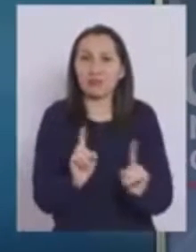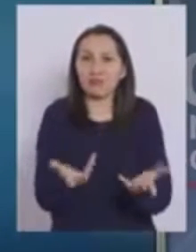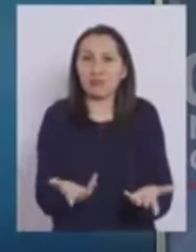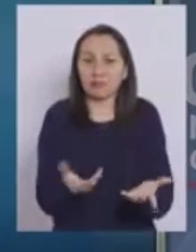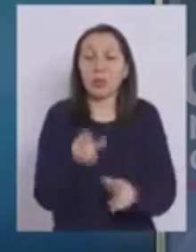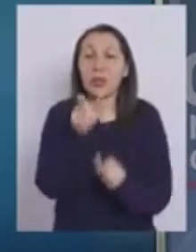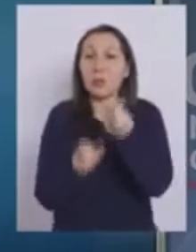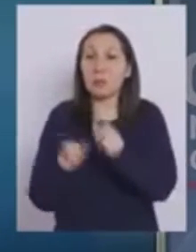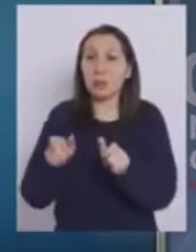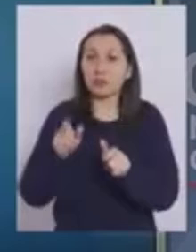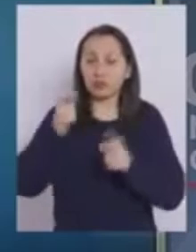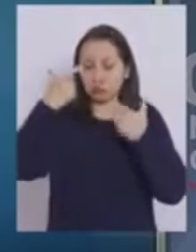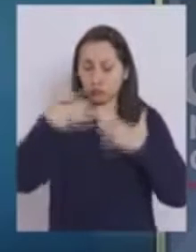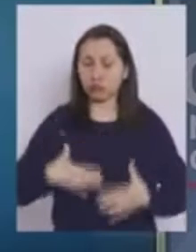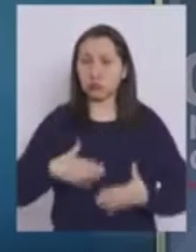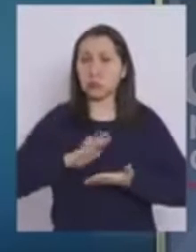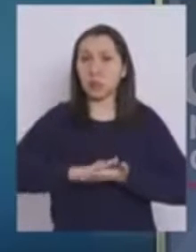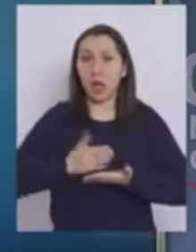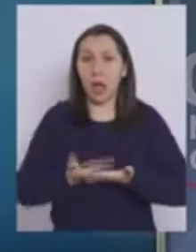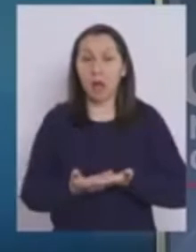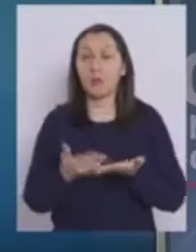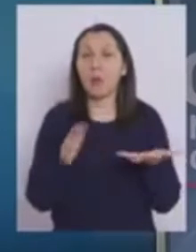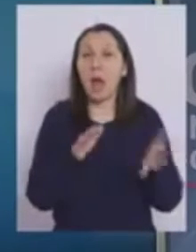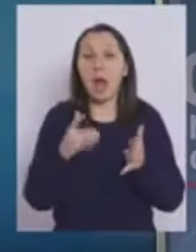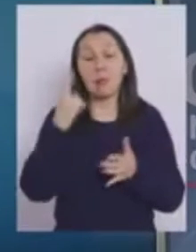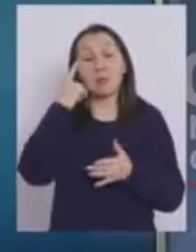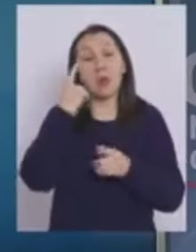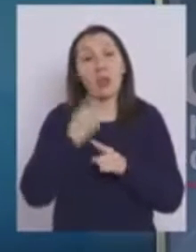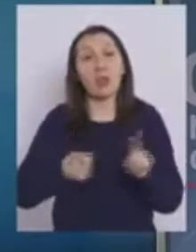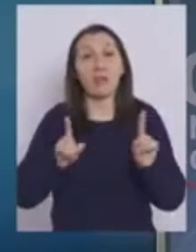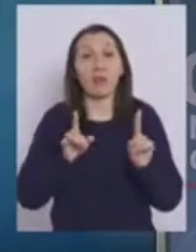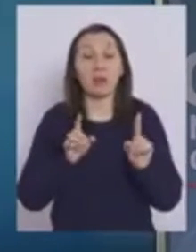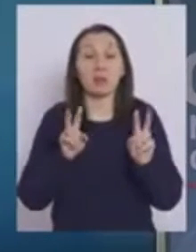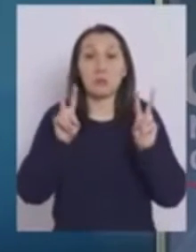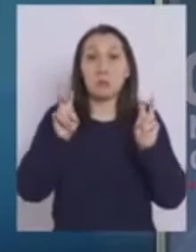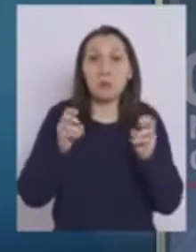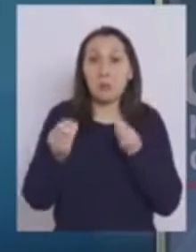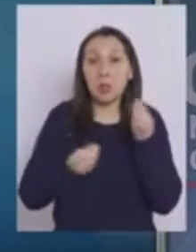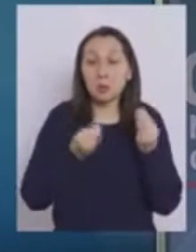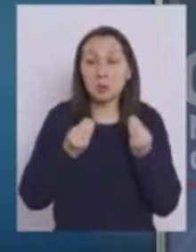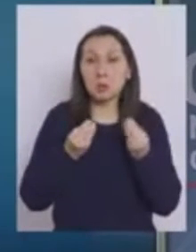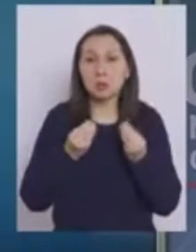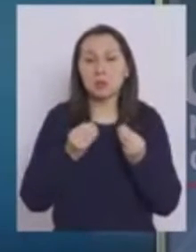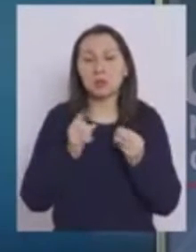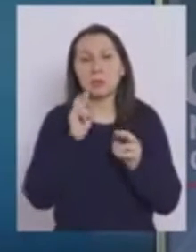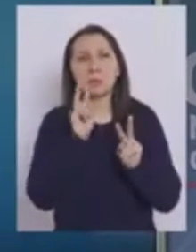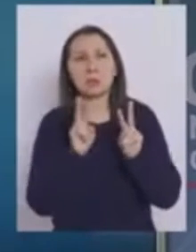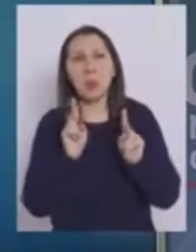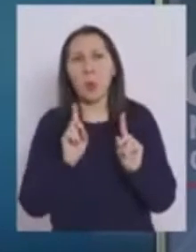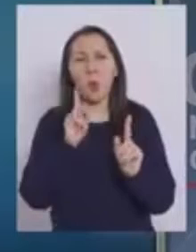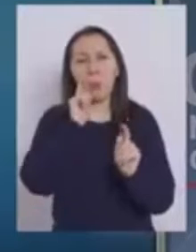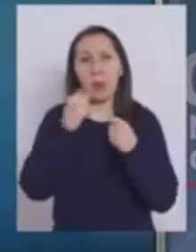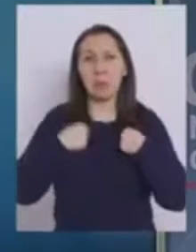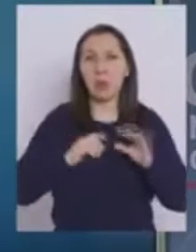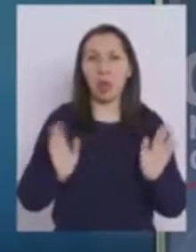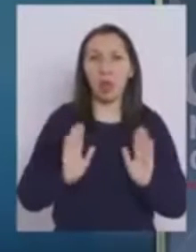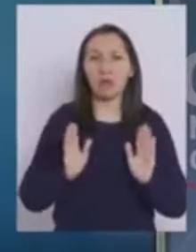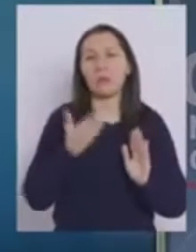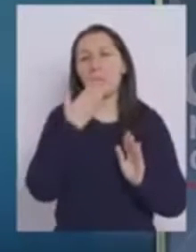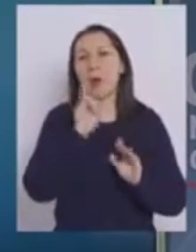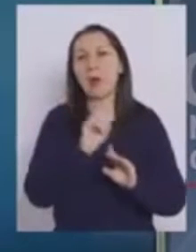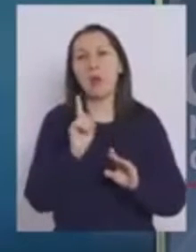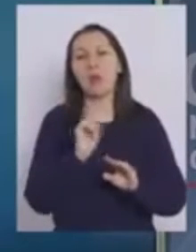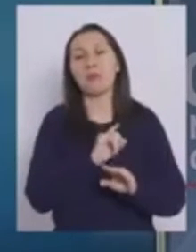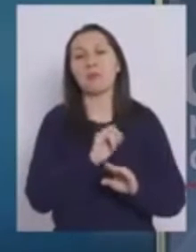Son personas que son sanas y que probablemente por distintos motivos o porque tienen una menor percepción de riesgo no se han